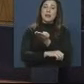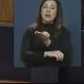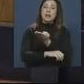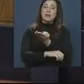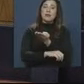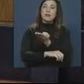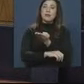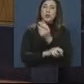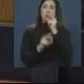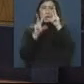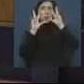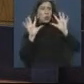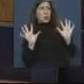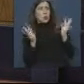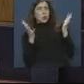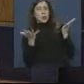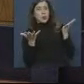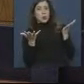despertó